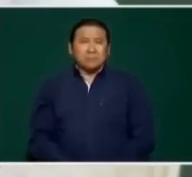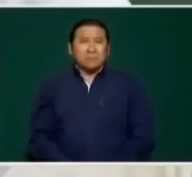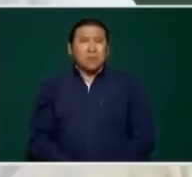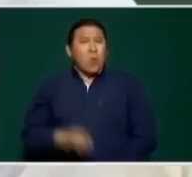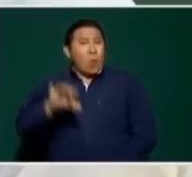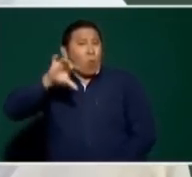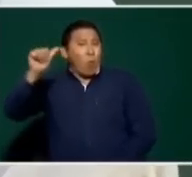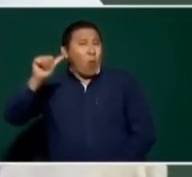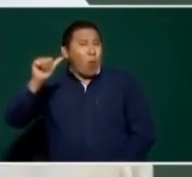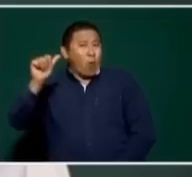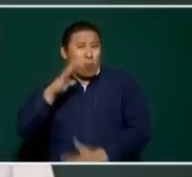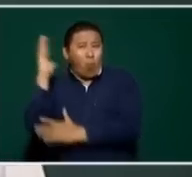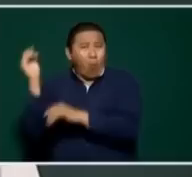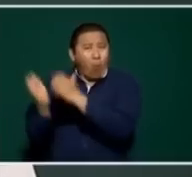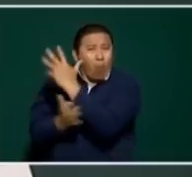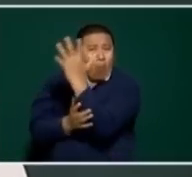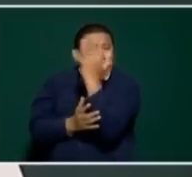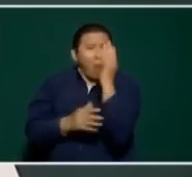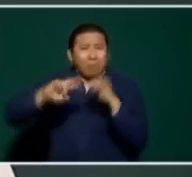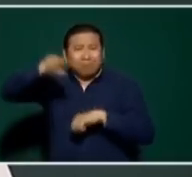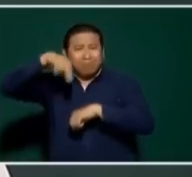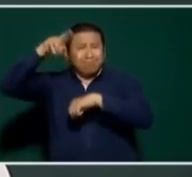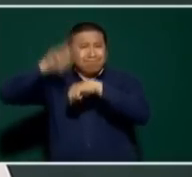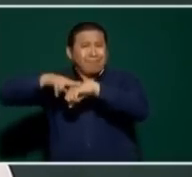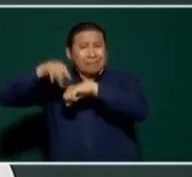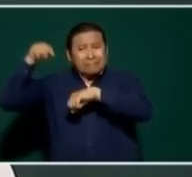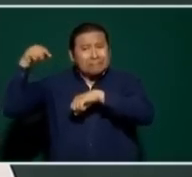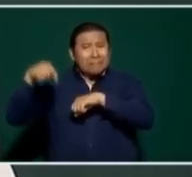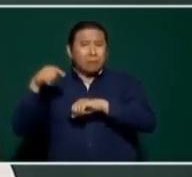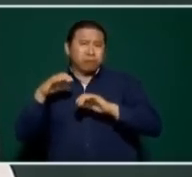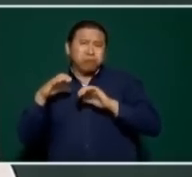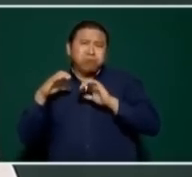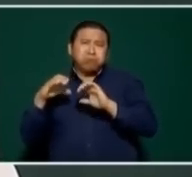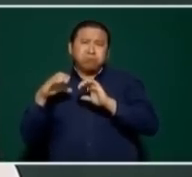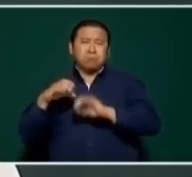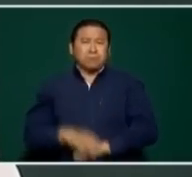el otro Edén. Entonces lo vamos a cuidar